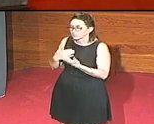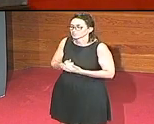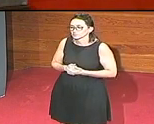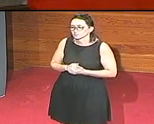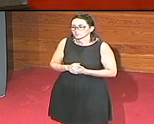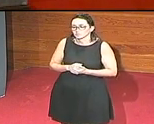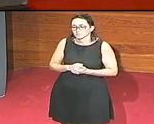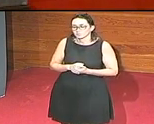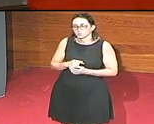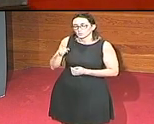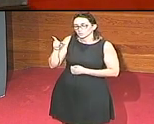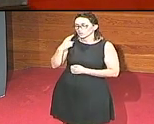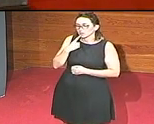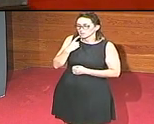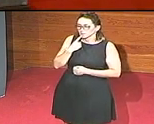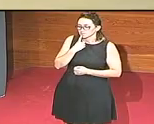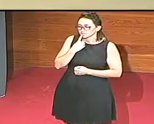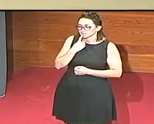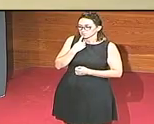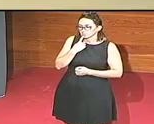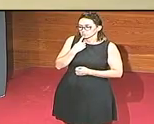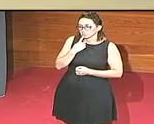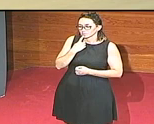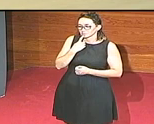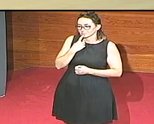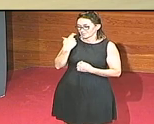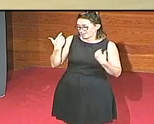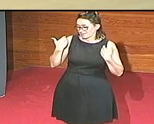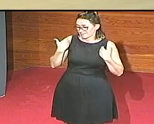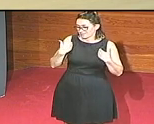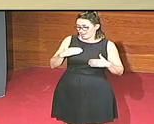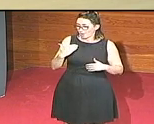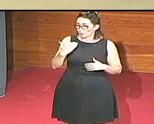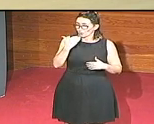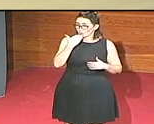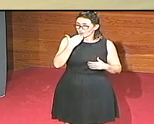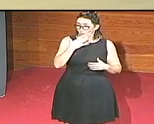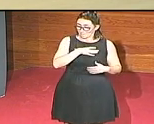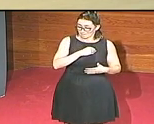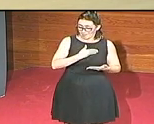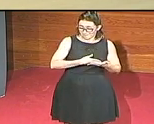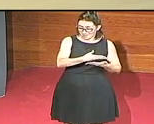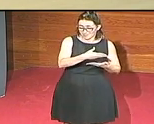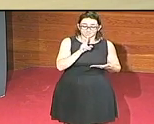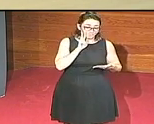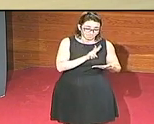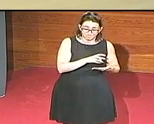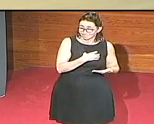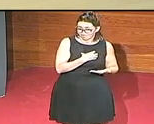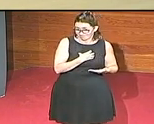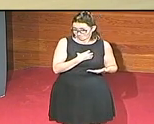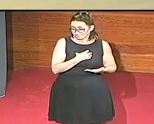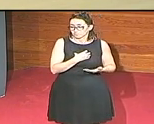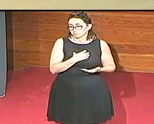habéis dicho que no se puede ver habéis hecho en el correo porque es papel y tal yo leo